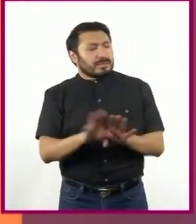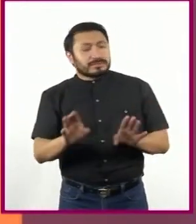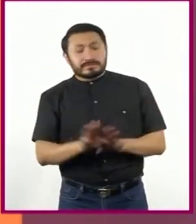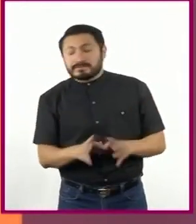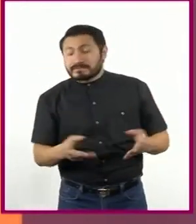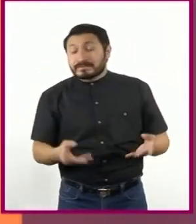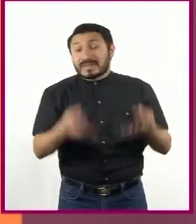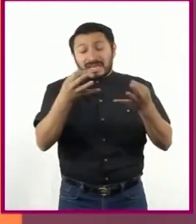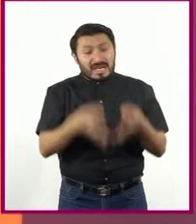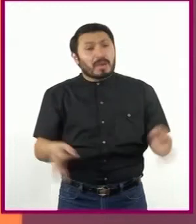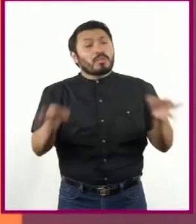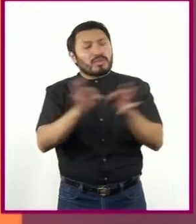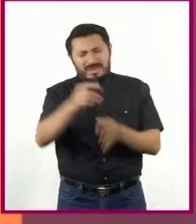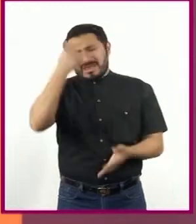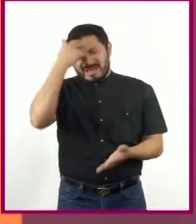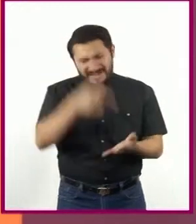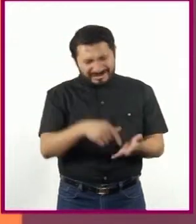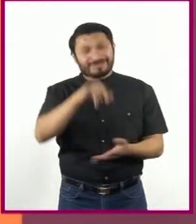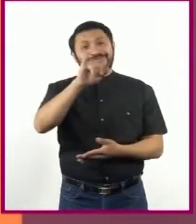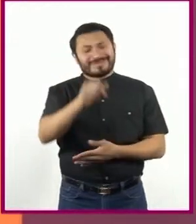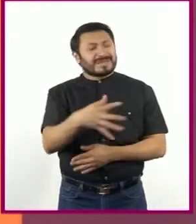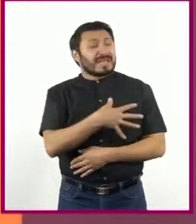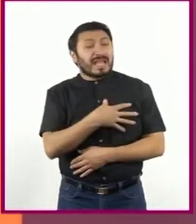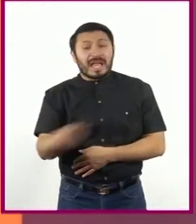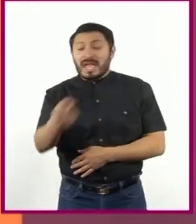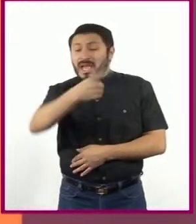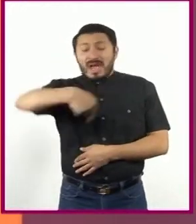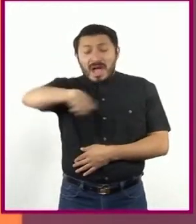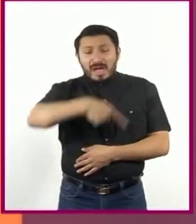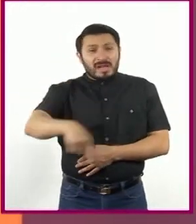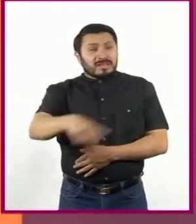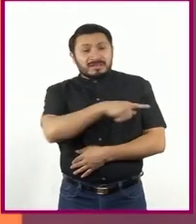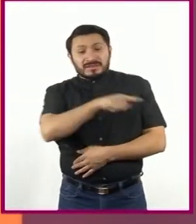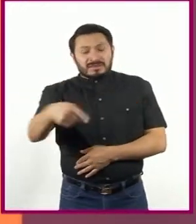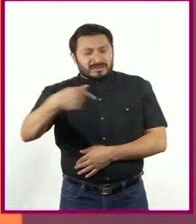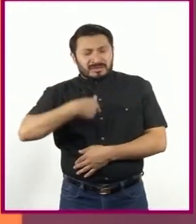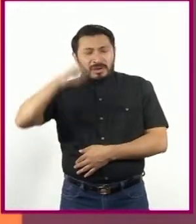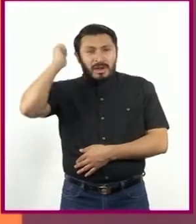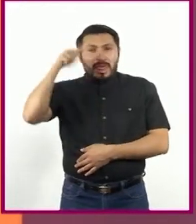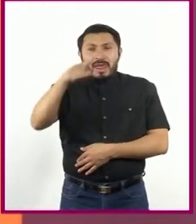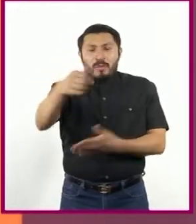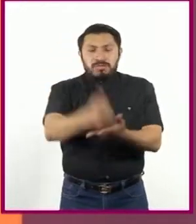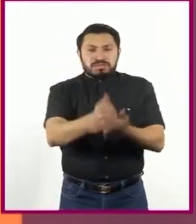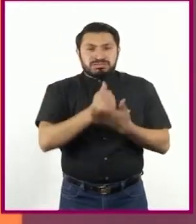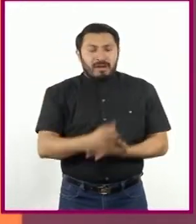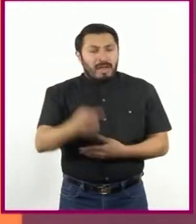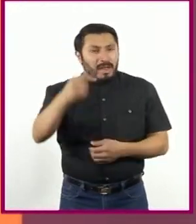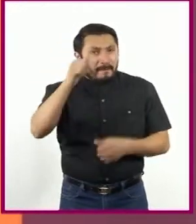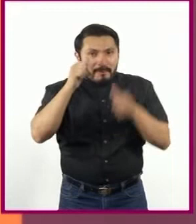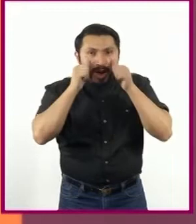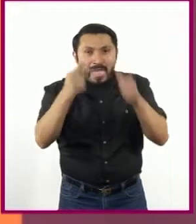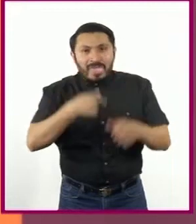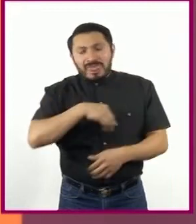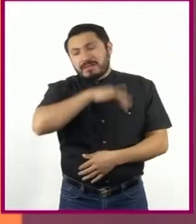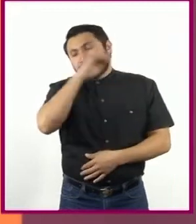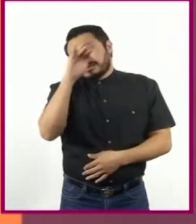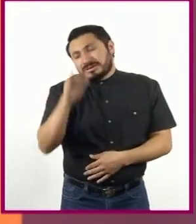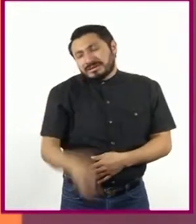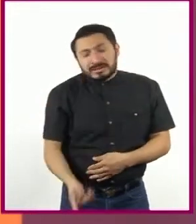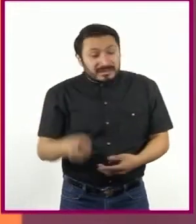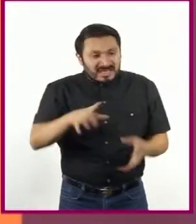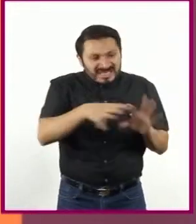preciso es que lo crea. Sí, hijos míos, de vosotros espero mi remedio. Mirad cómo fallezco entre